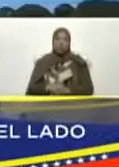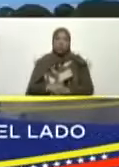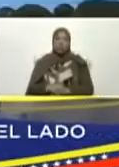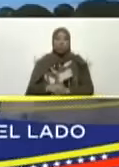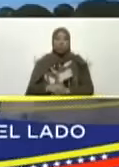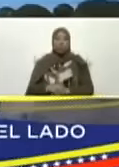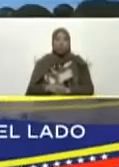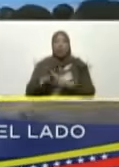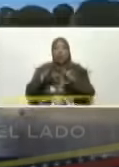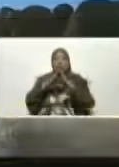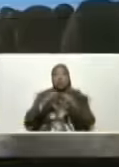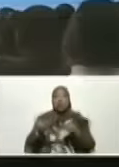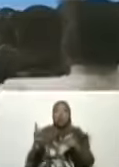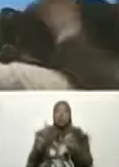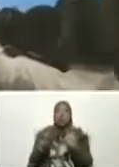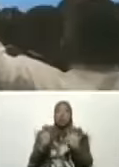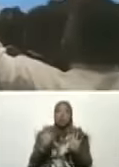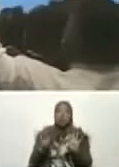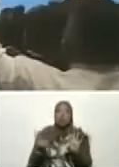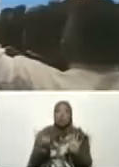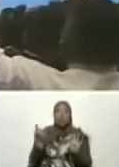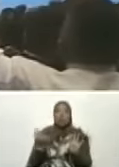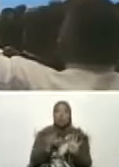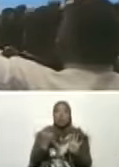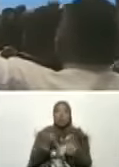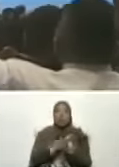Todos somos uno.